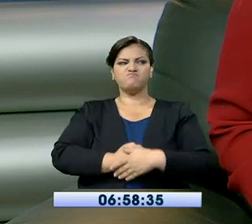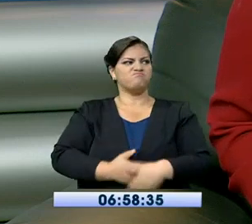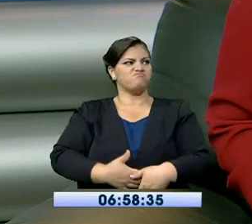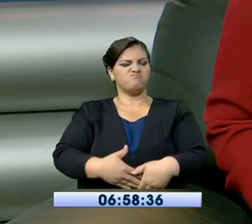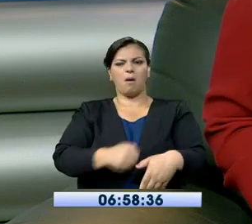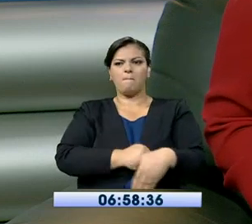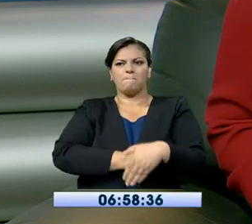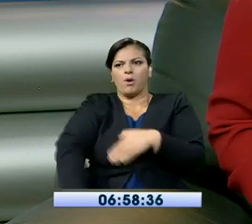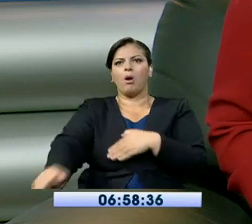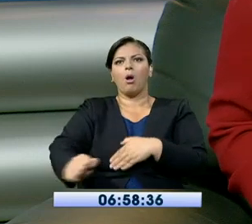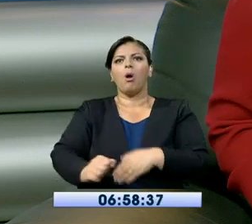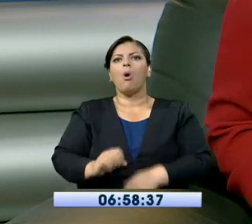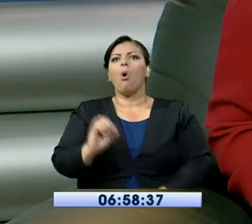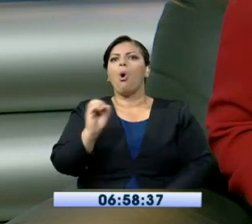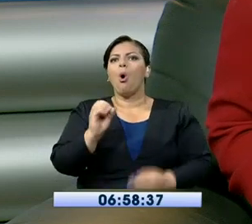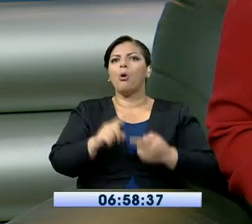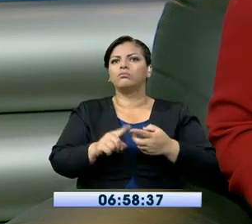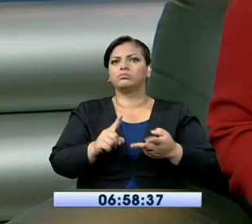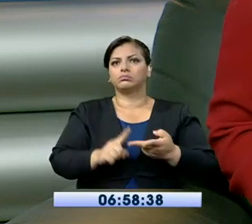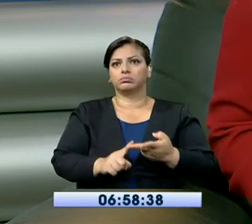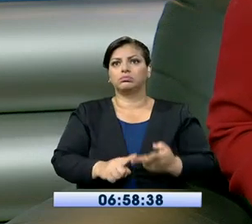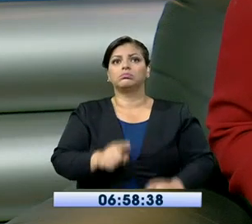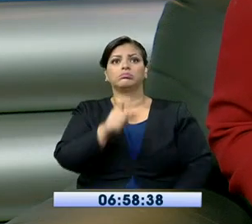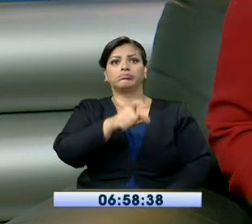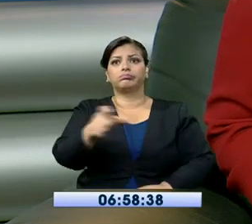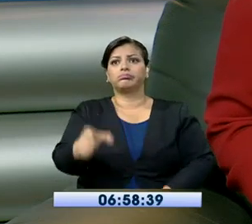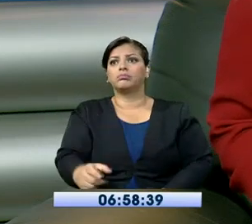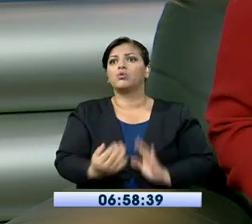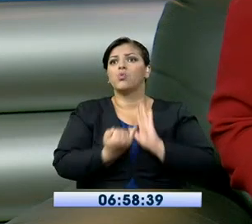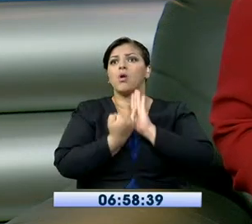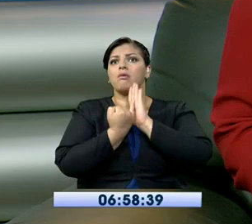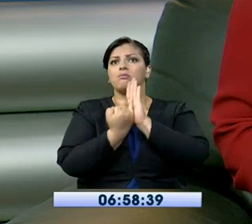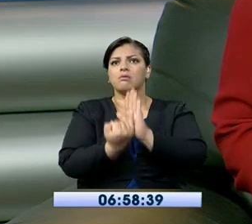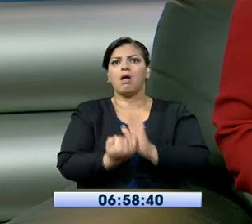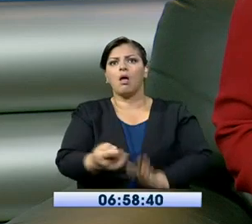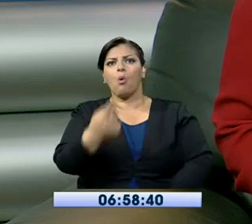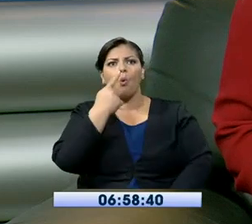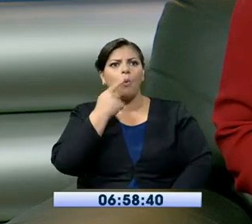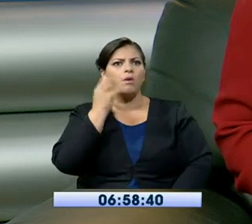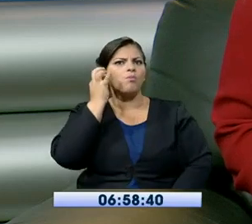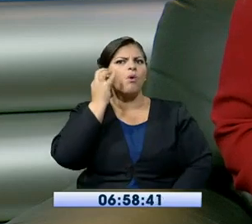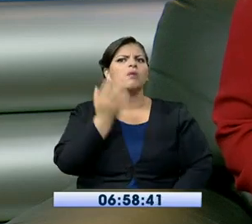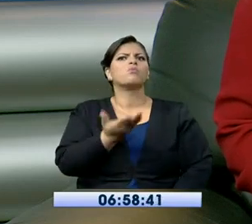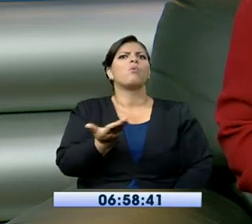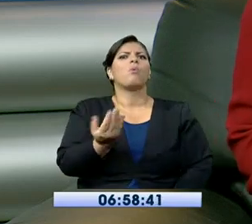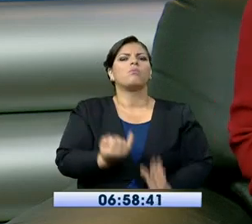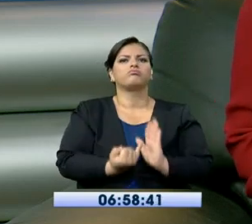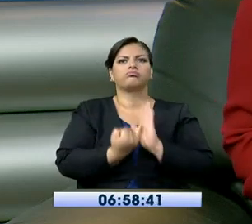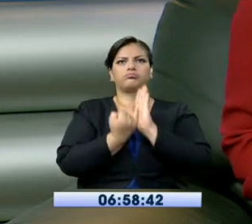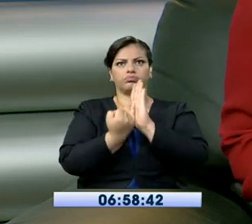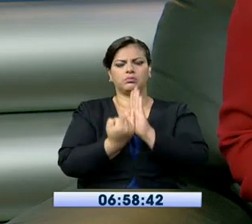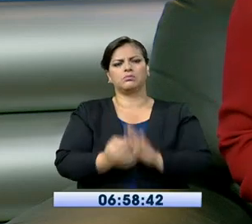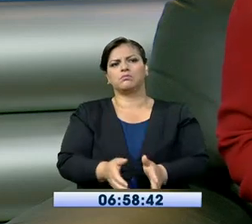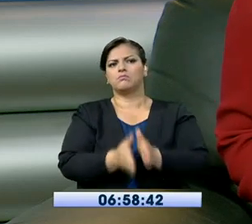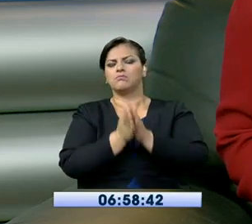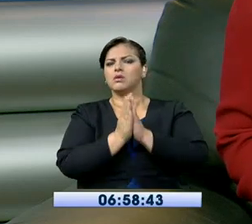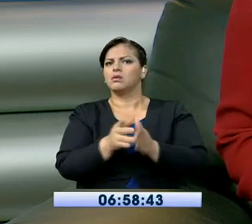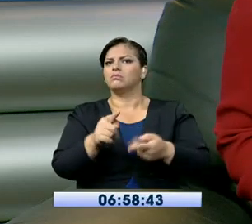de género que se podría incluir en dos cuerpos legales que se tramitan en el seno de la Asamblea Nacional.